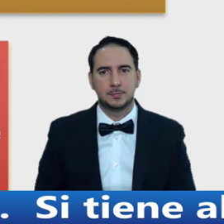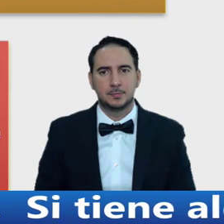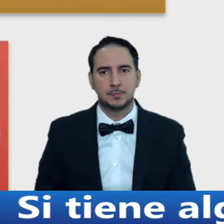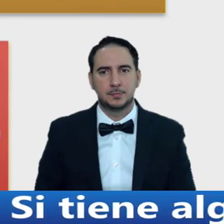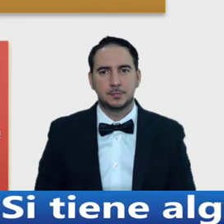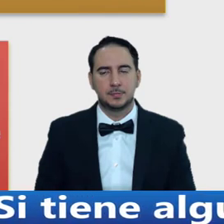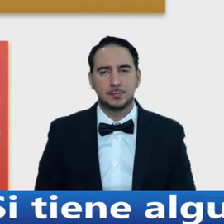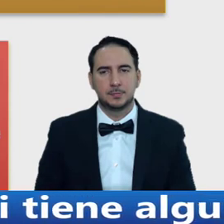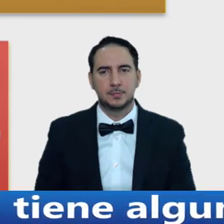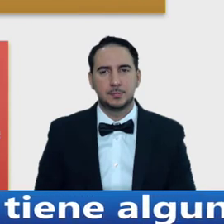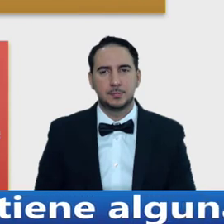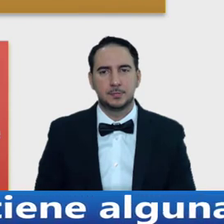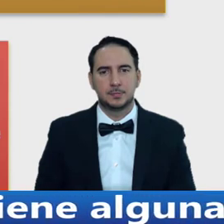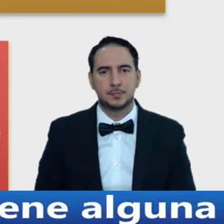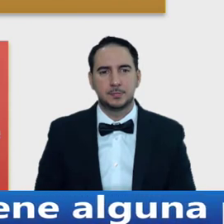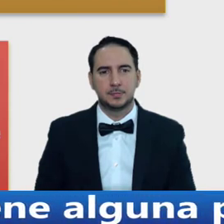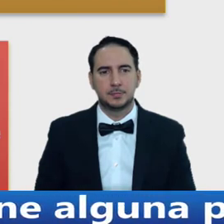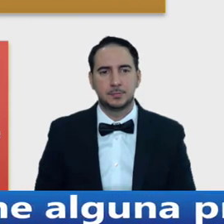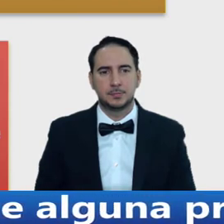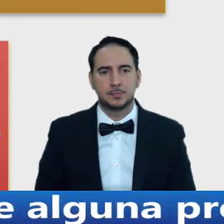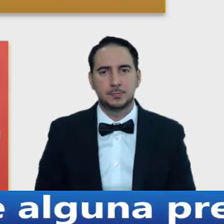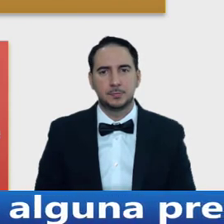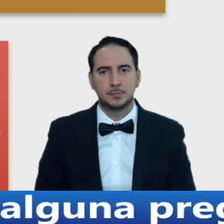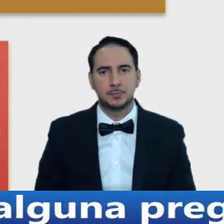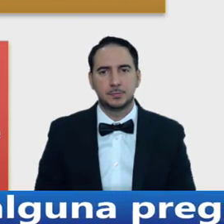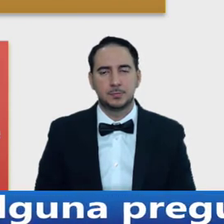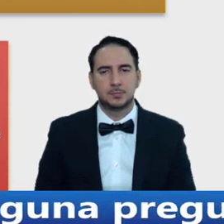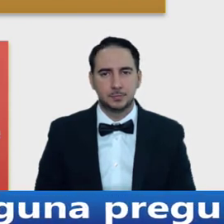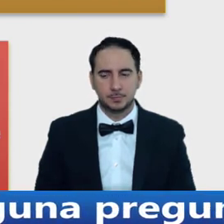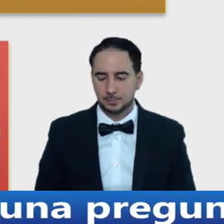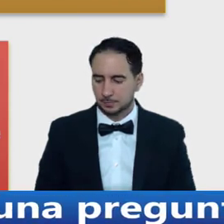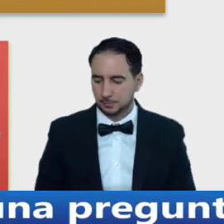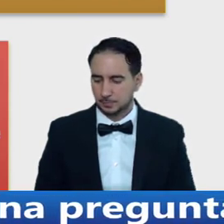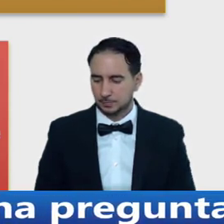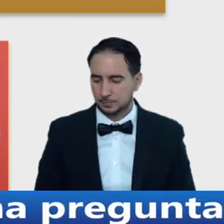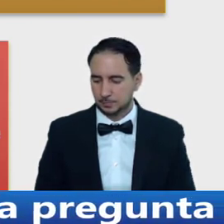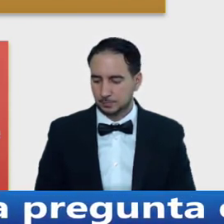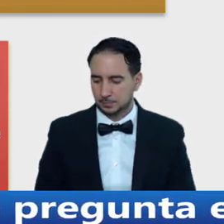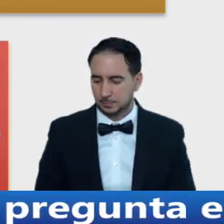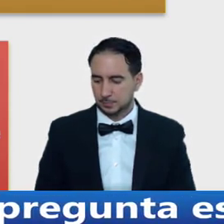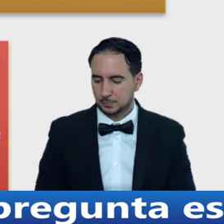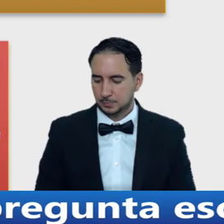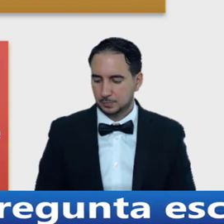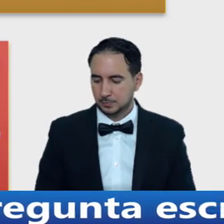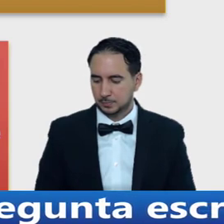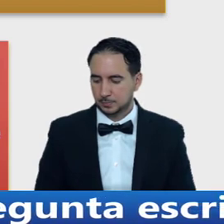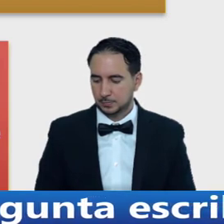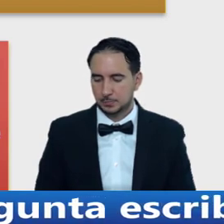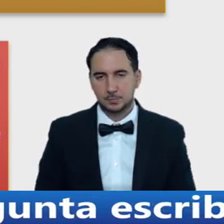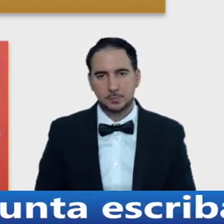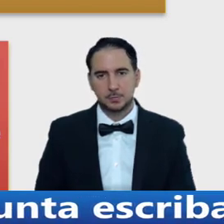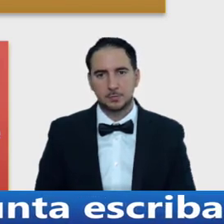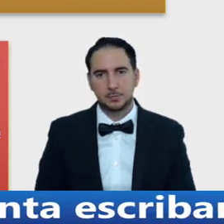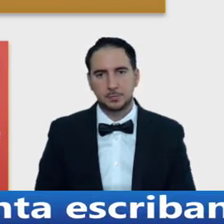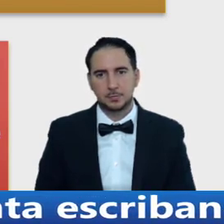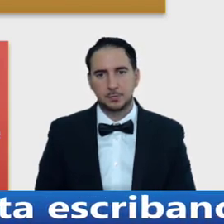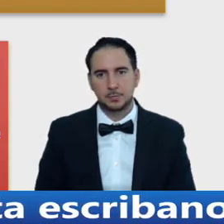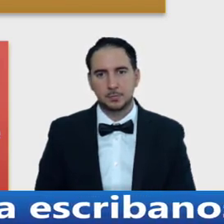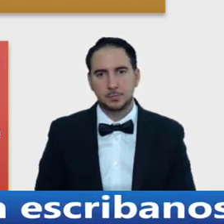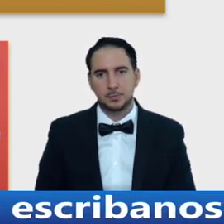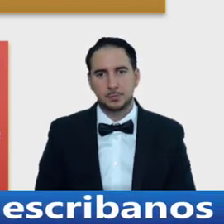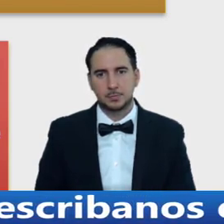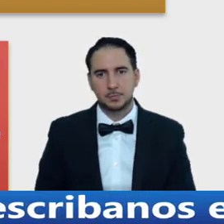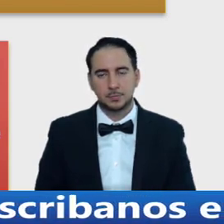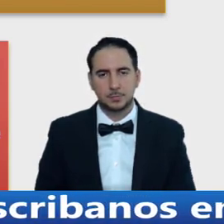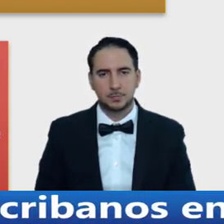cliente es difícil aprenderlo de un momento a otro, ¿cierto? Eso toma experiencia y tiempo, ya que cada caso es